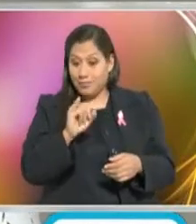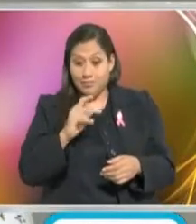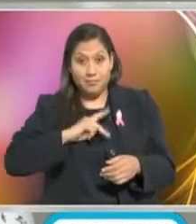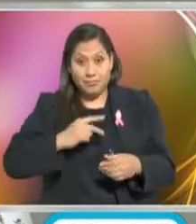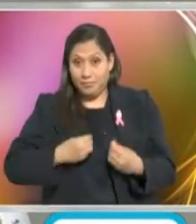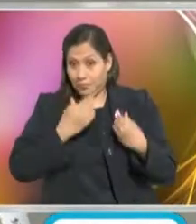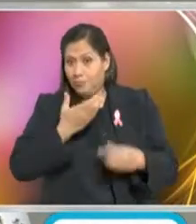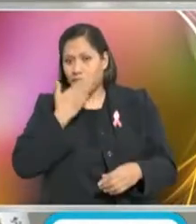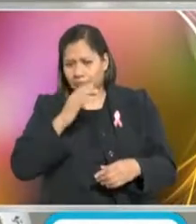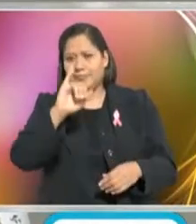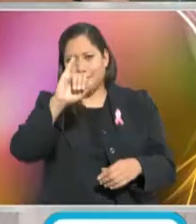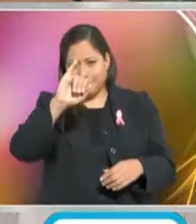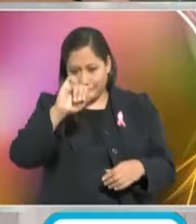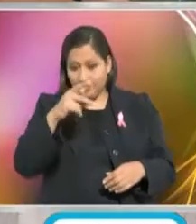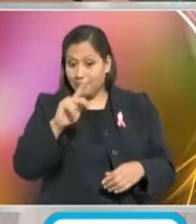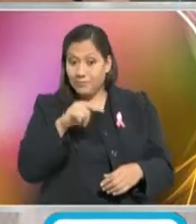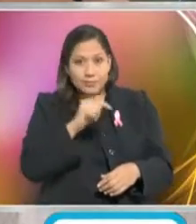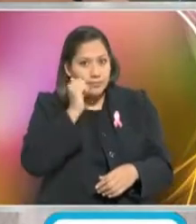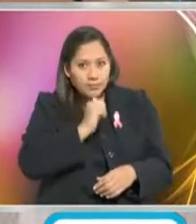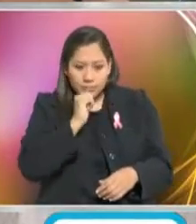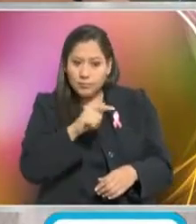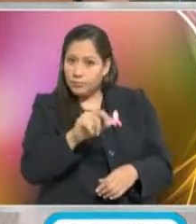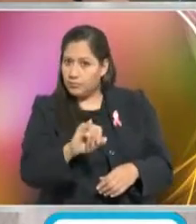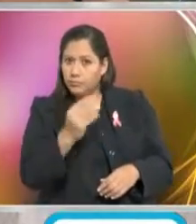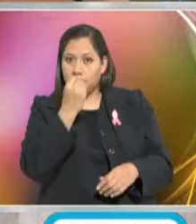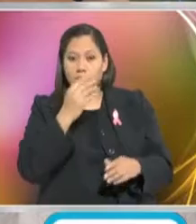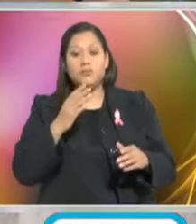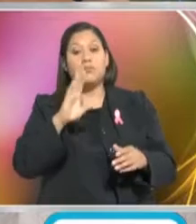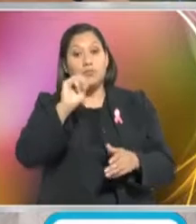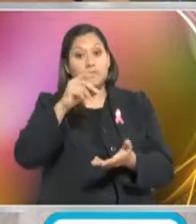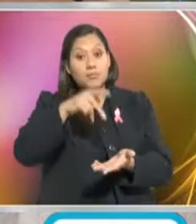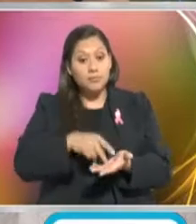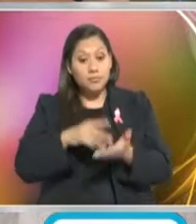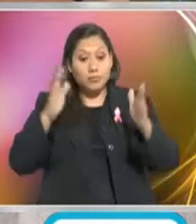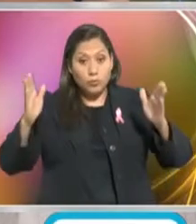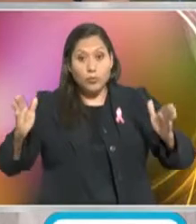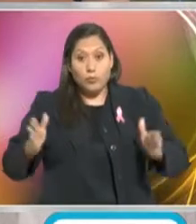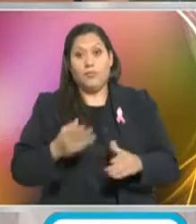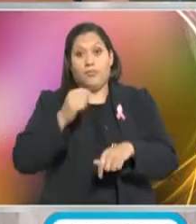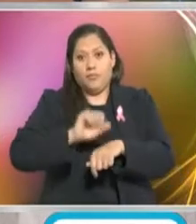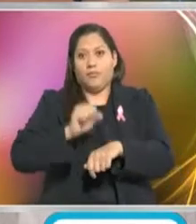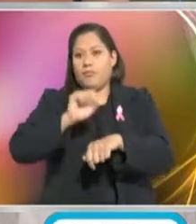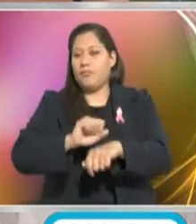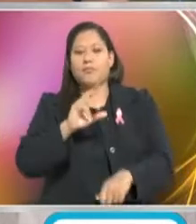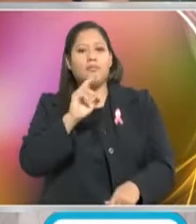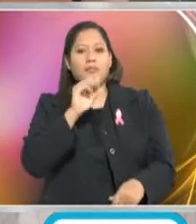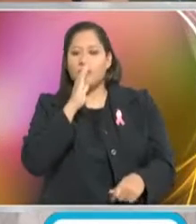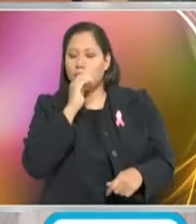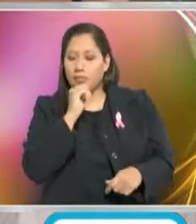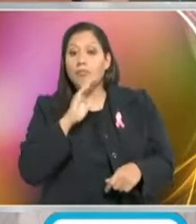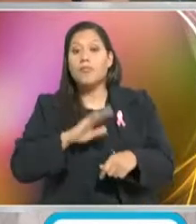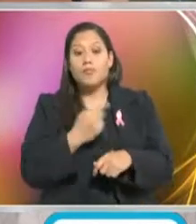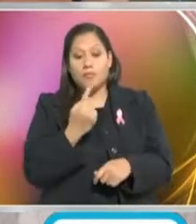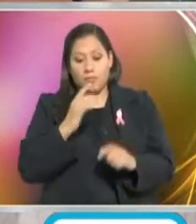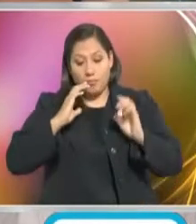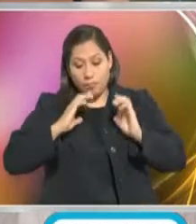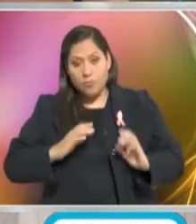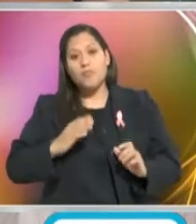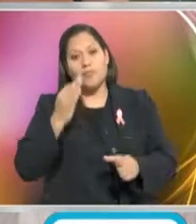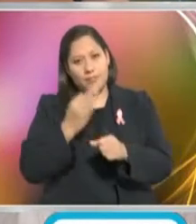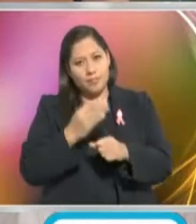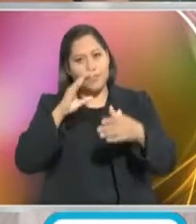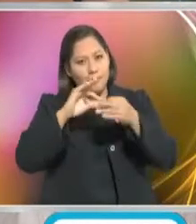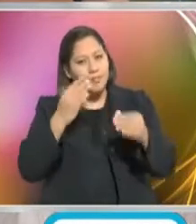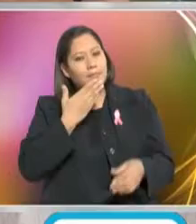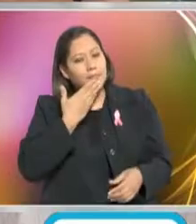vida, pero no pueden vivir toda la vida Bajando 9 kilos cada semana, así. ¿no? Sí, cada semana. Claro. Porque va a llegar el momento en que el cuerpo, ahorita lo vamos a